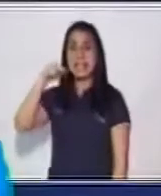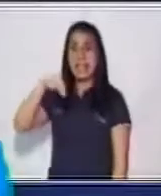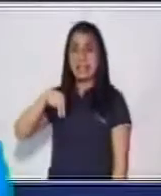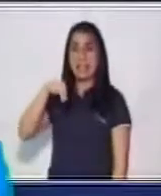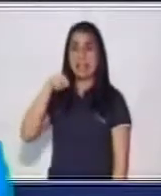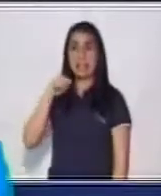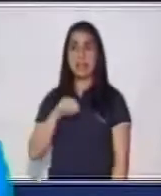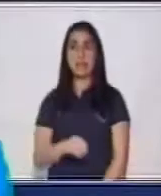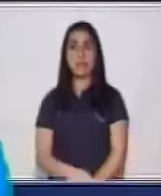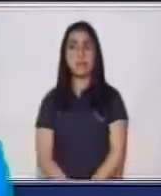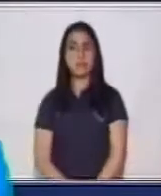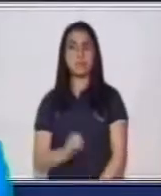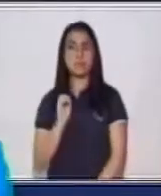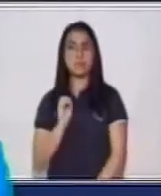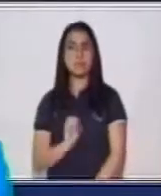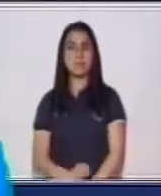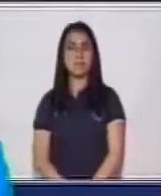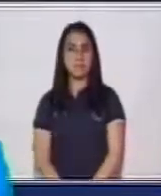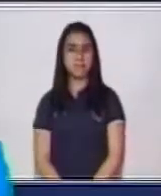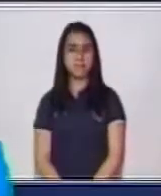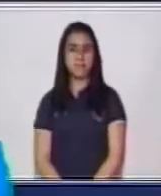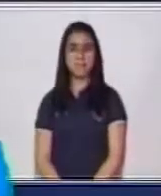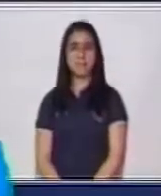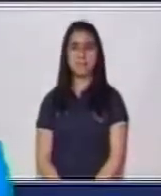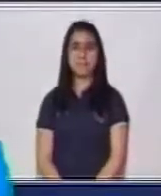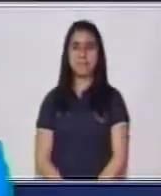ecuación? Seno